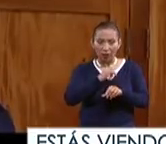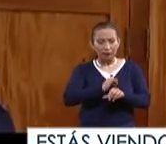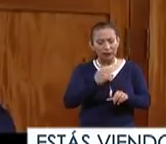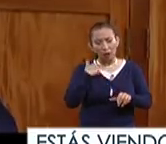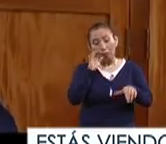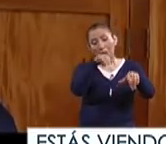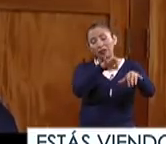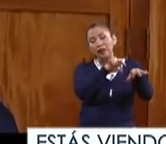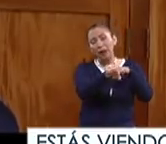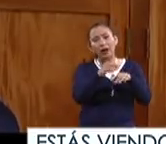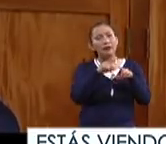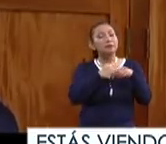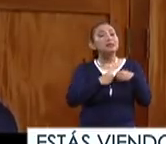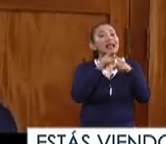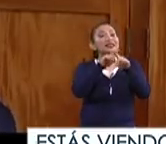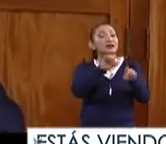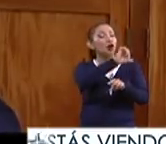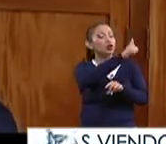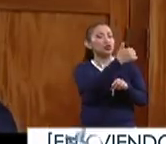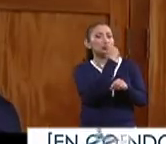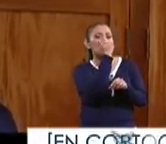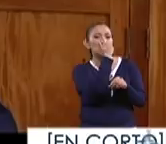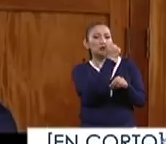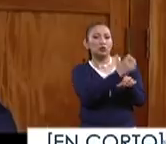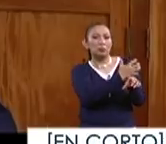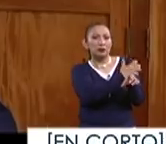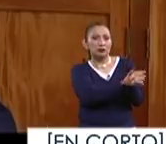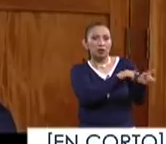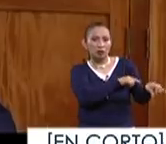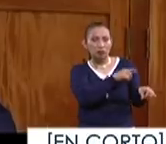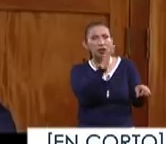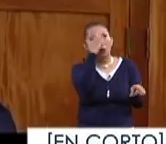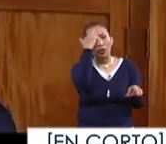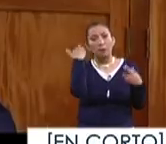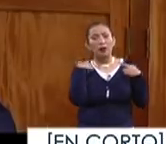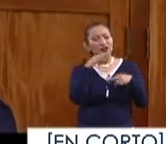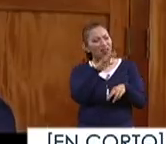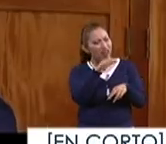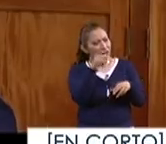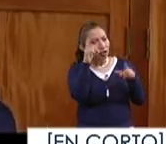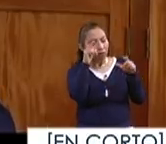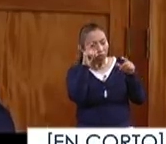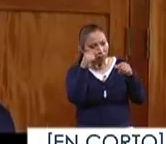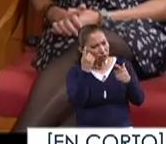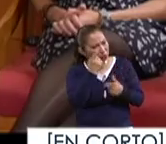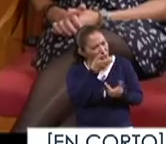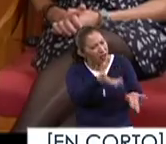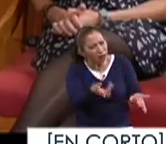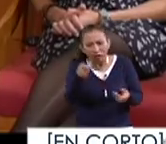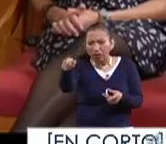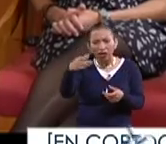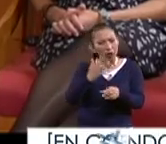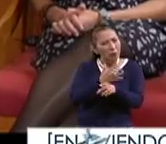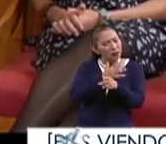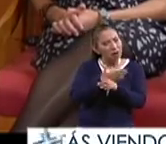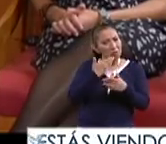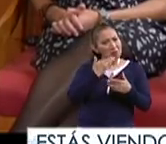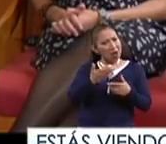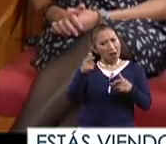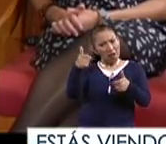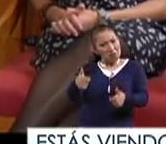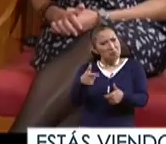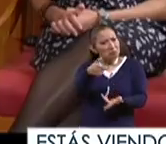a trabajar. Mi vida fue diferente a la de los demás estudiantes. Recuerdo maestros que me decían, te estás cayendo de sueño y tus compañeros están